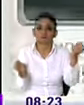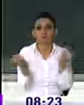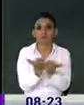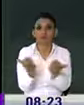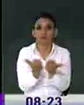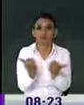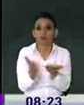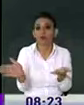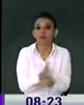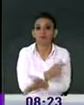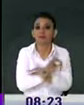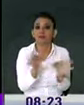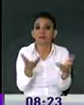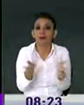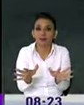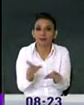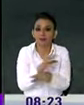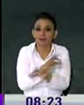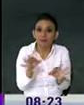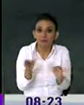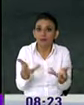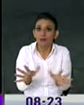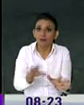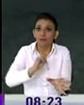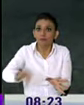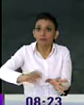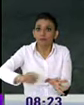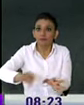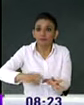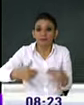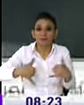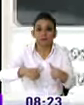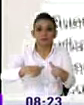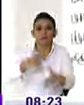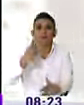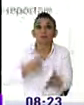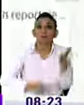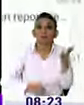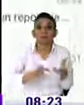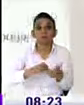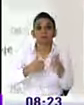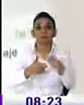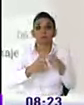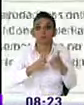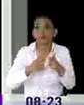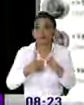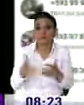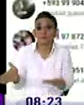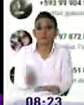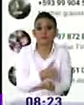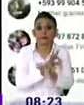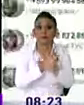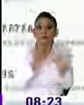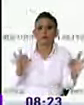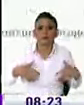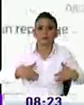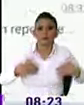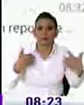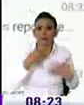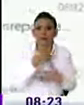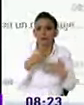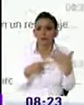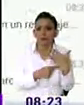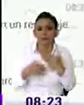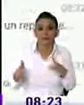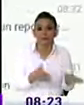sacando. Autoridades de la recolección, algo pasa. ¿Cómo hay de quejas, no? Buenos días,